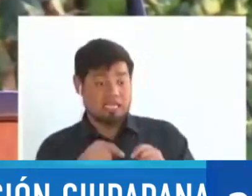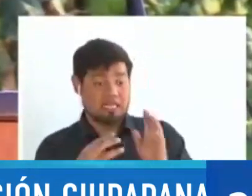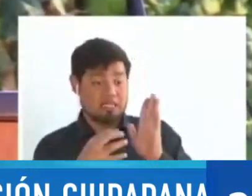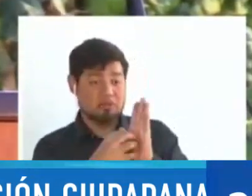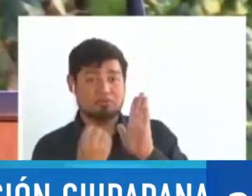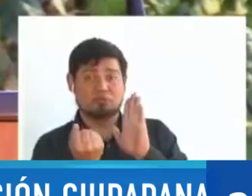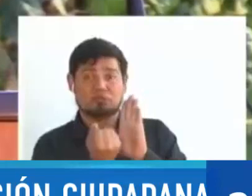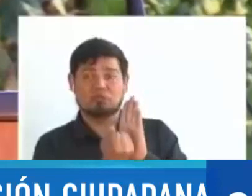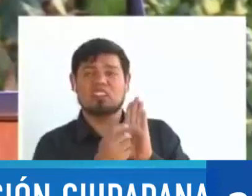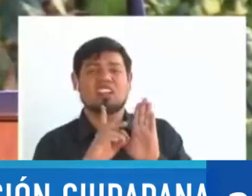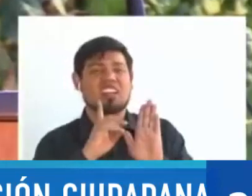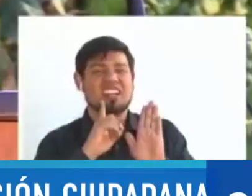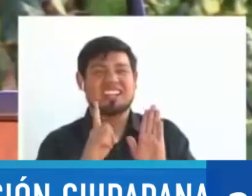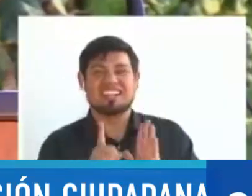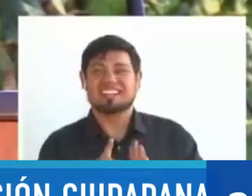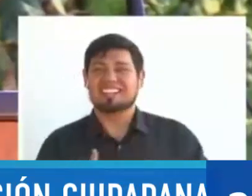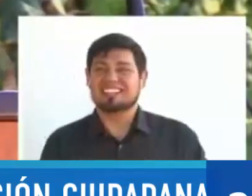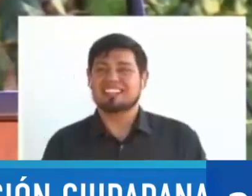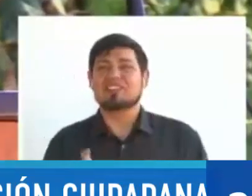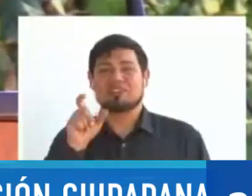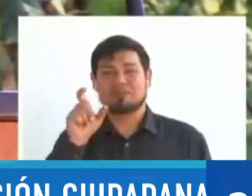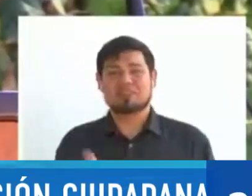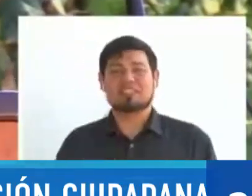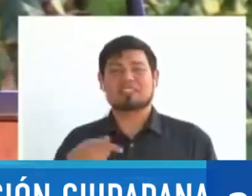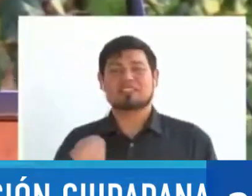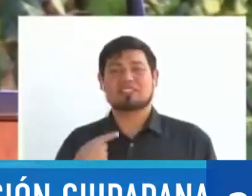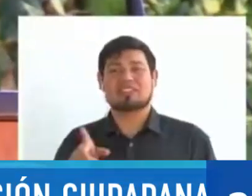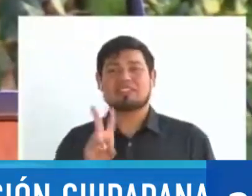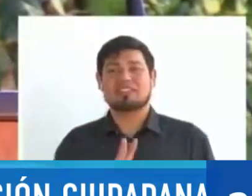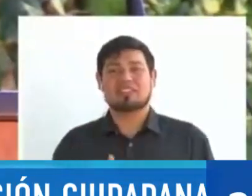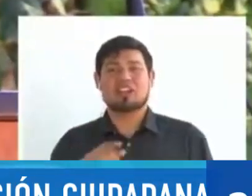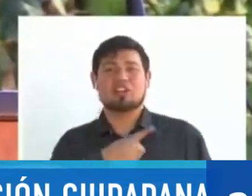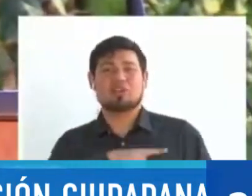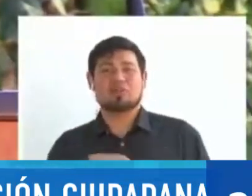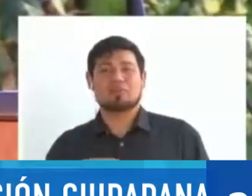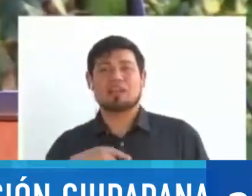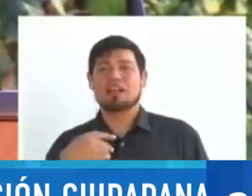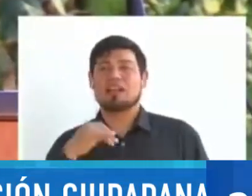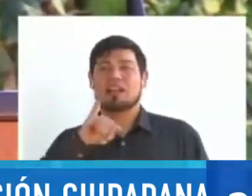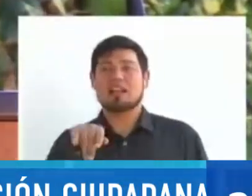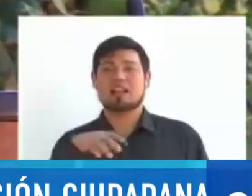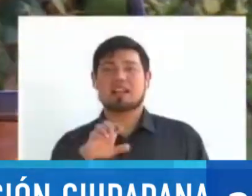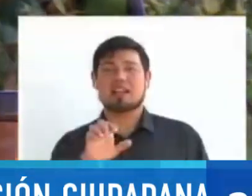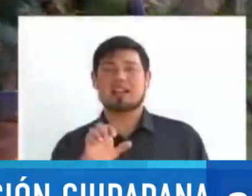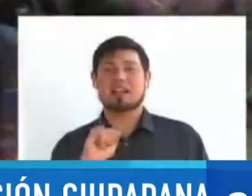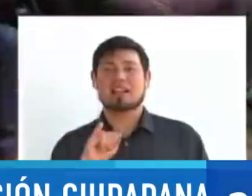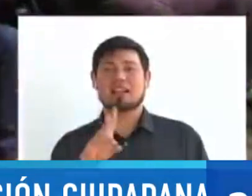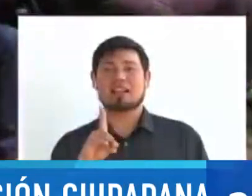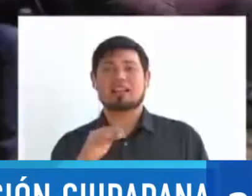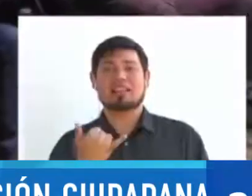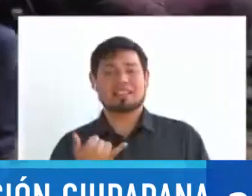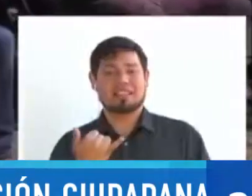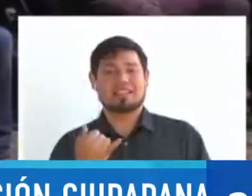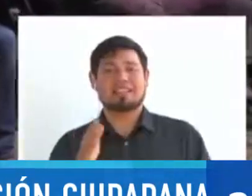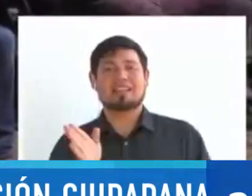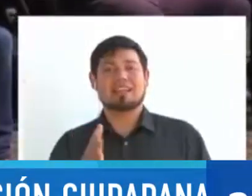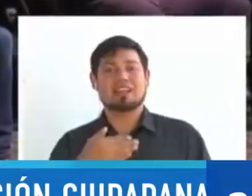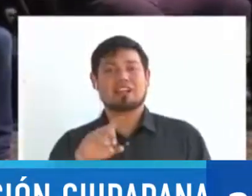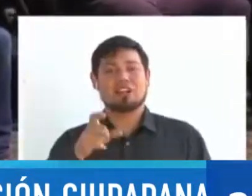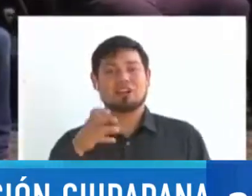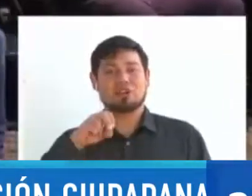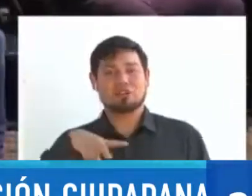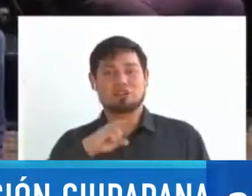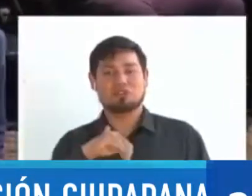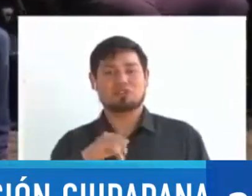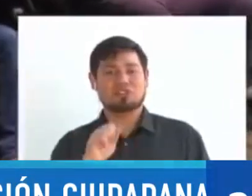año es nuestro querido valdiviano Heidi González, a quien le damos un tremendo, tremendo aplauso y le agradecemos